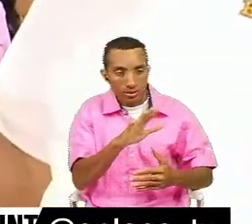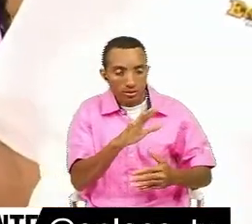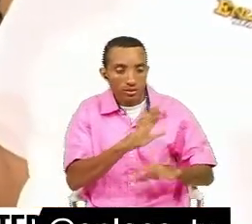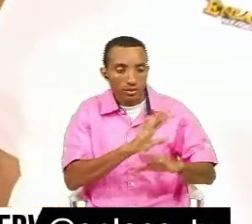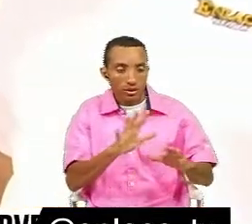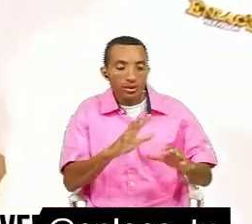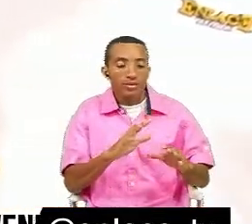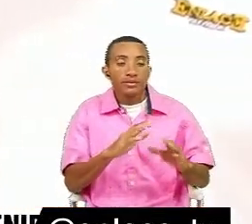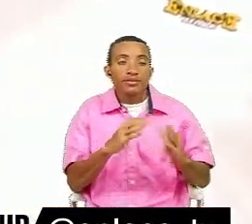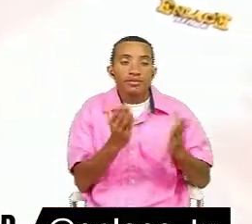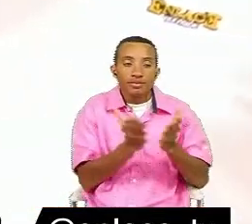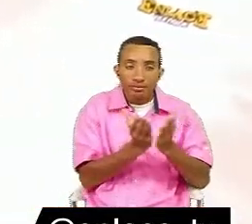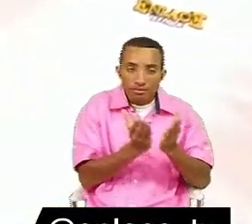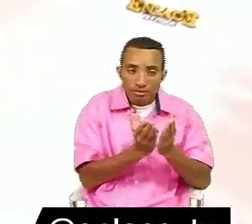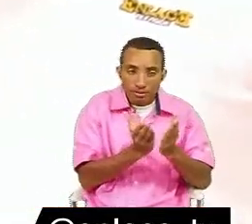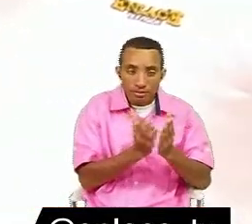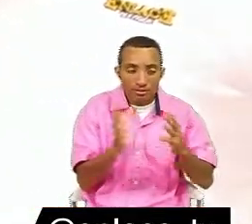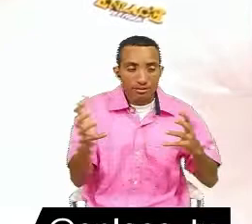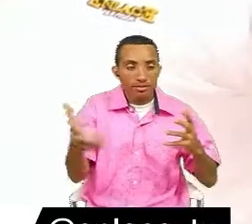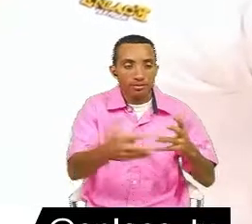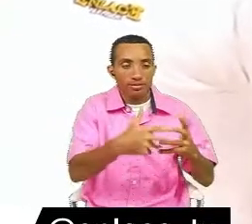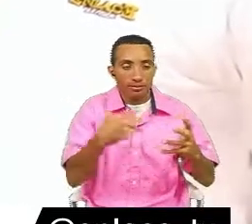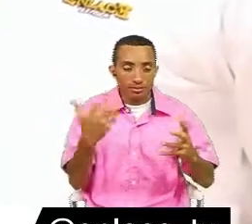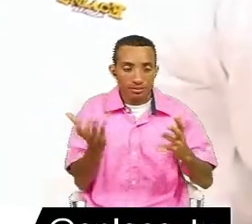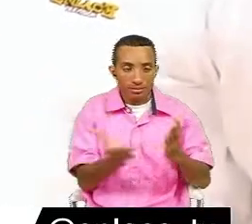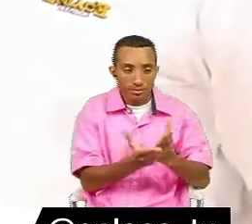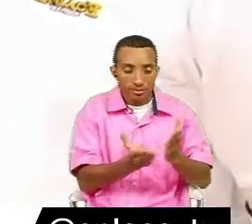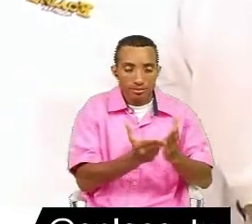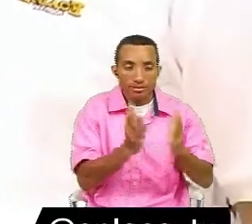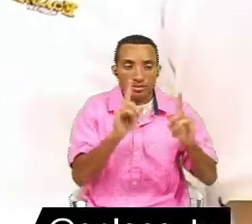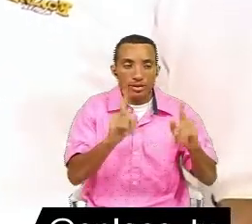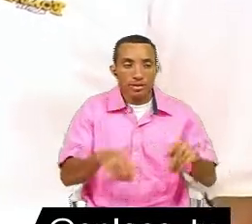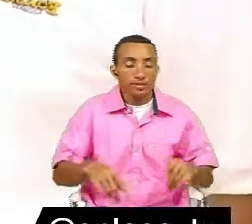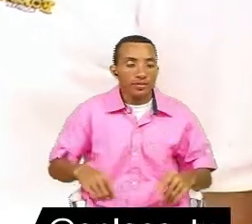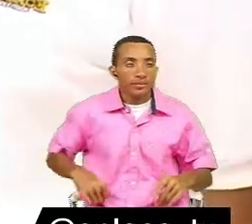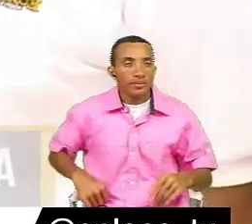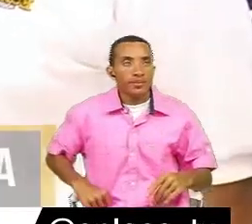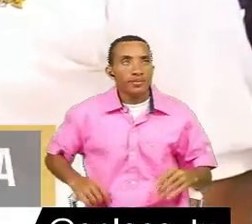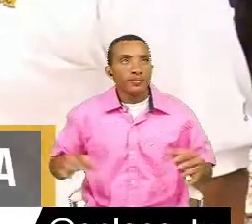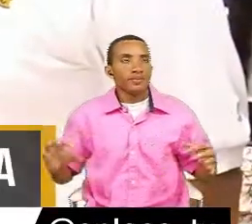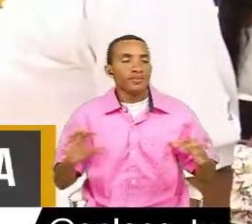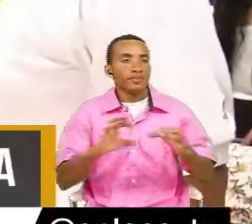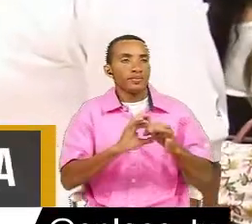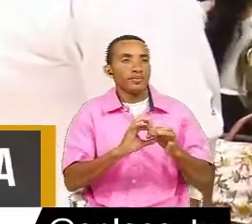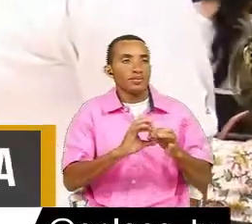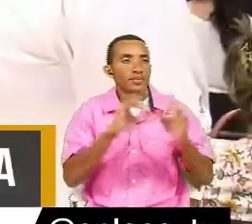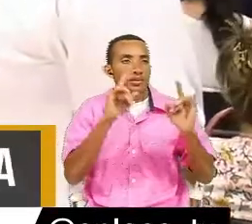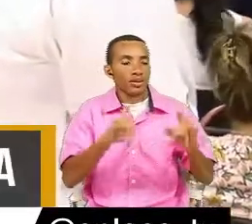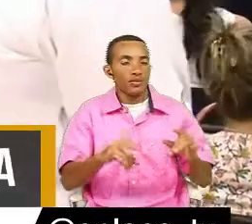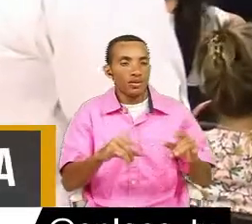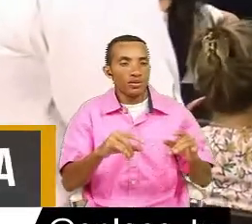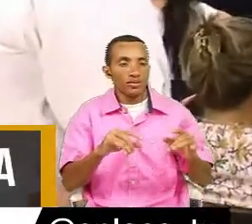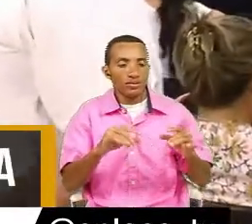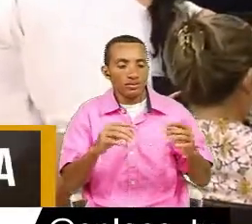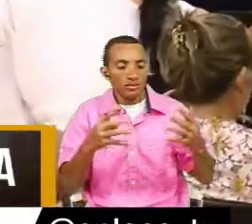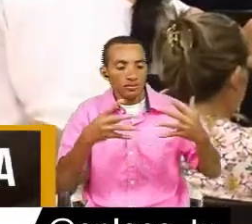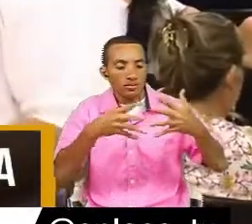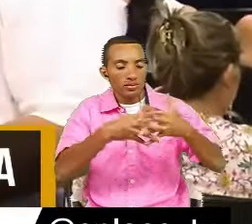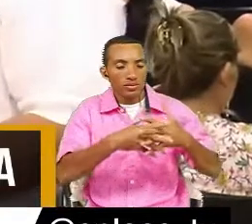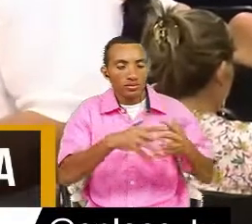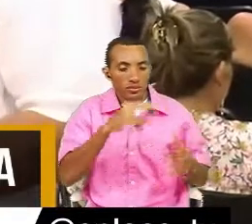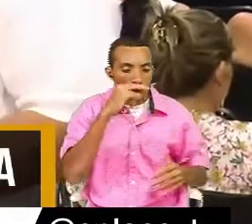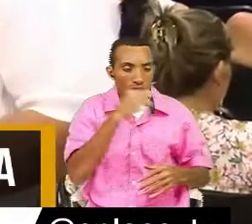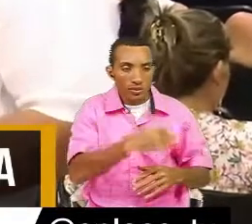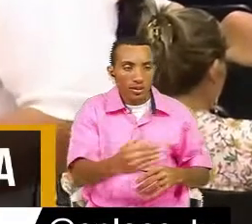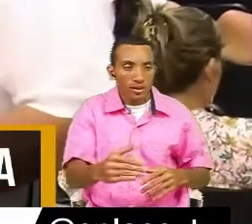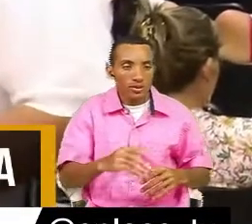sistema educativo, concretando así la unión y articulación de los niños que vienen